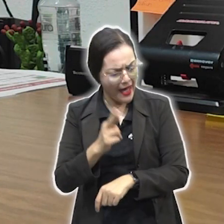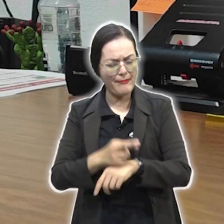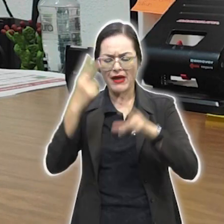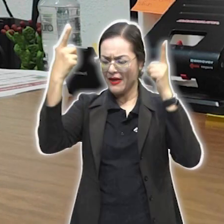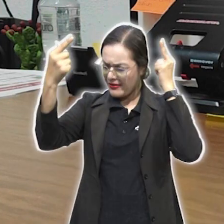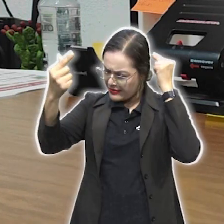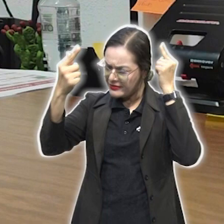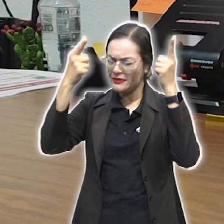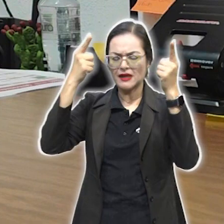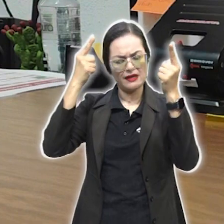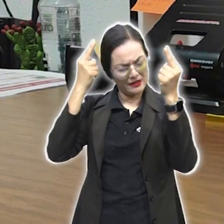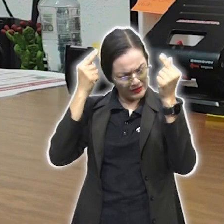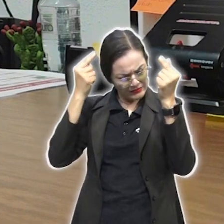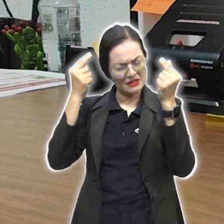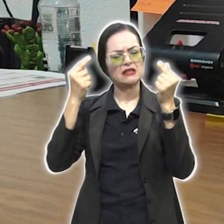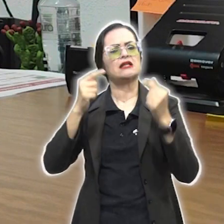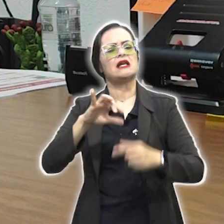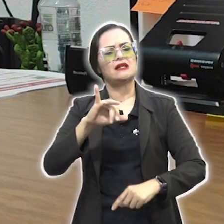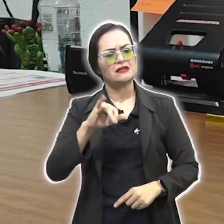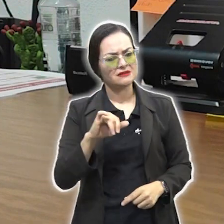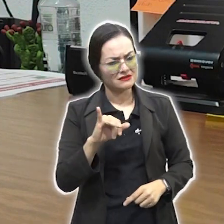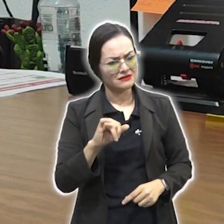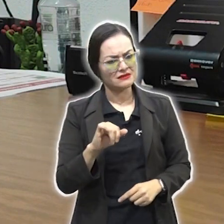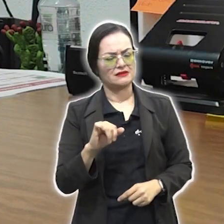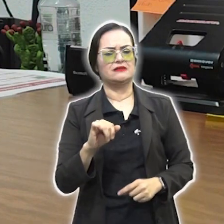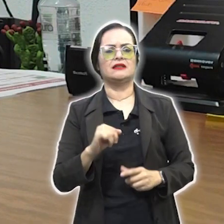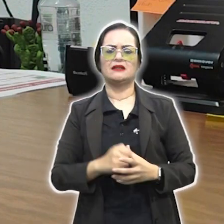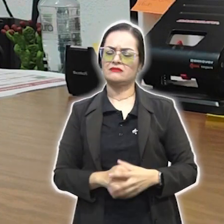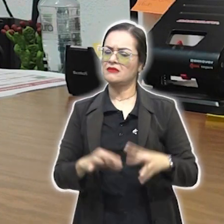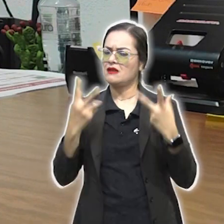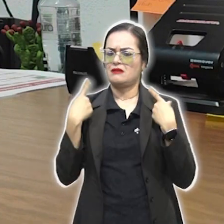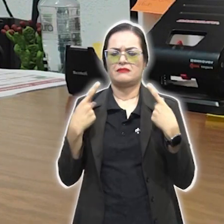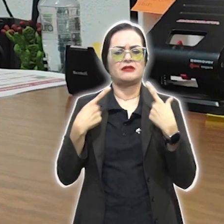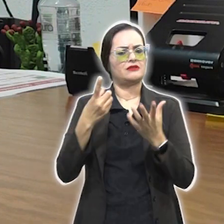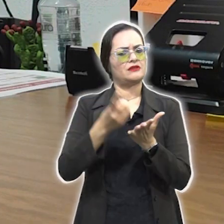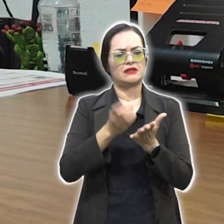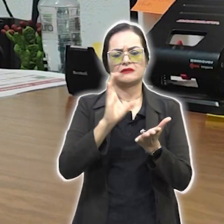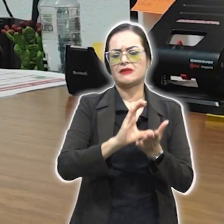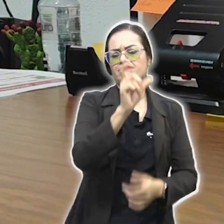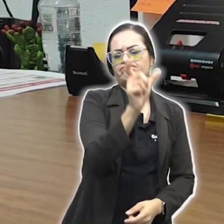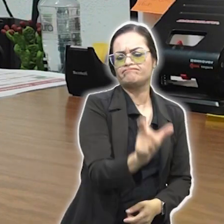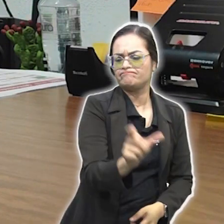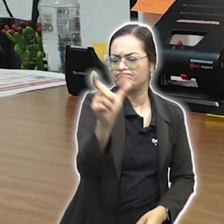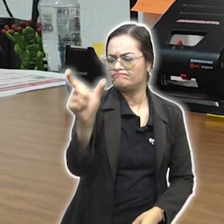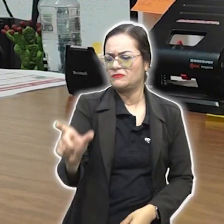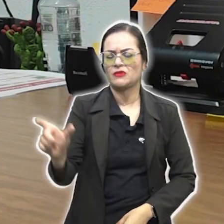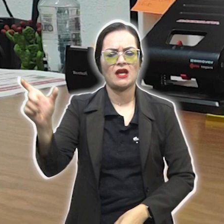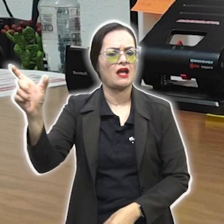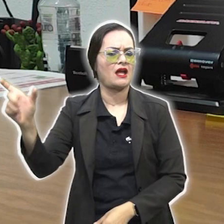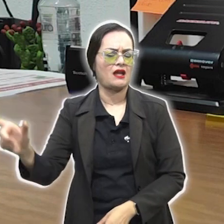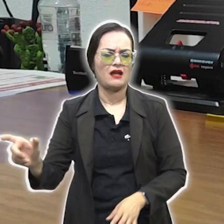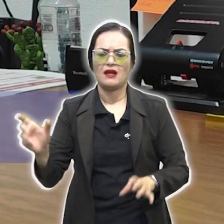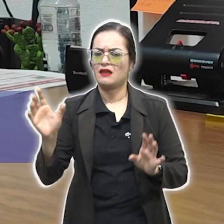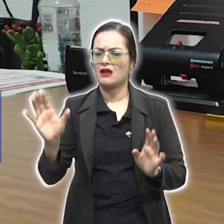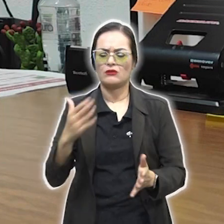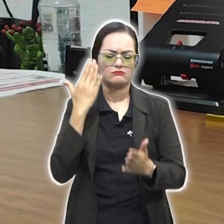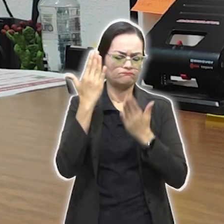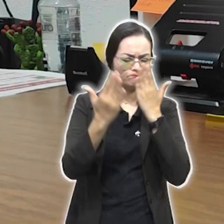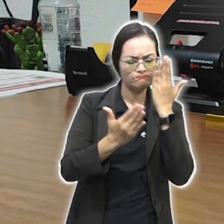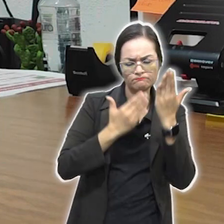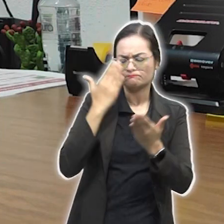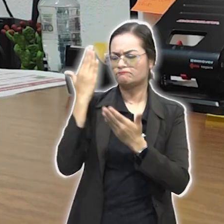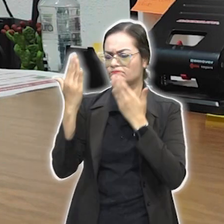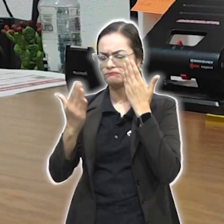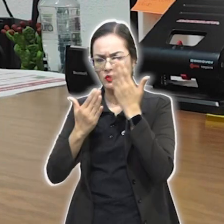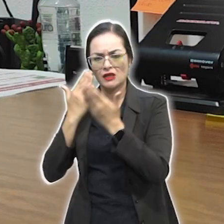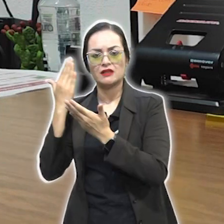su preparatoria y otros que les ha costado un poquito más, pero entendemos que es el ritmo y el estilo de aprendizaje de cada uno y basada su discapacidad,